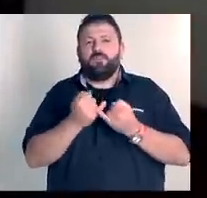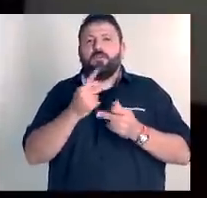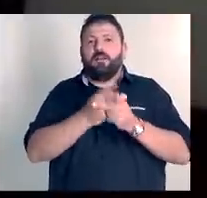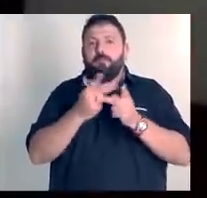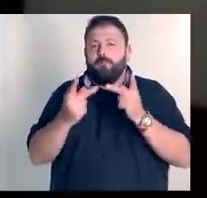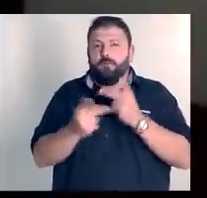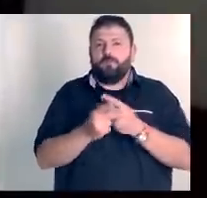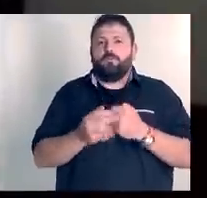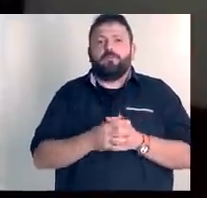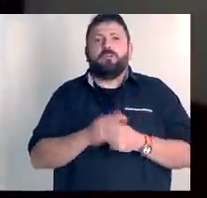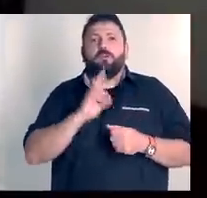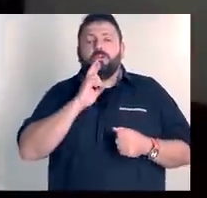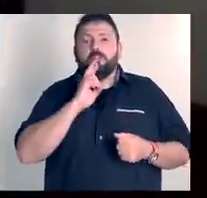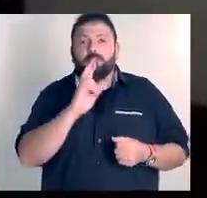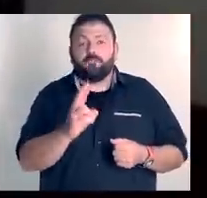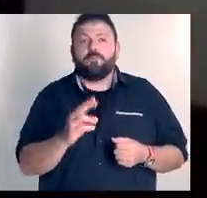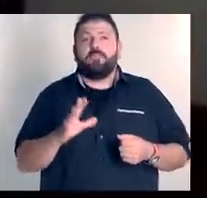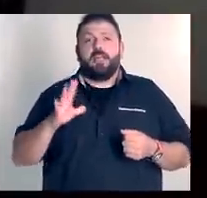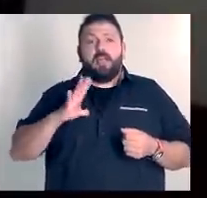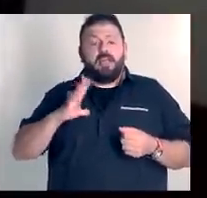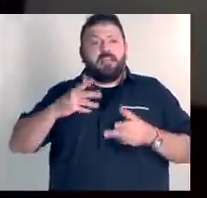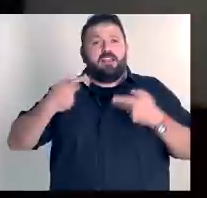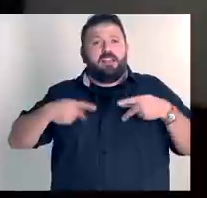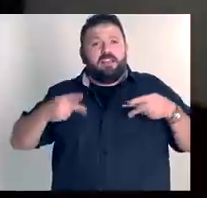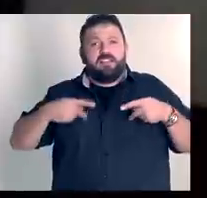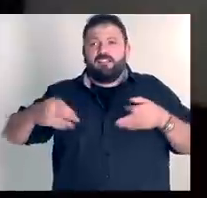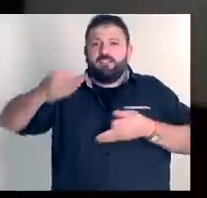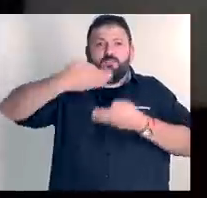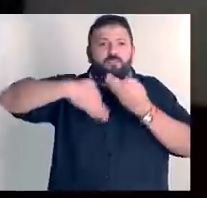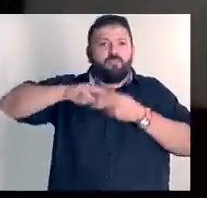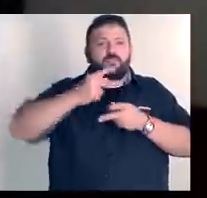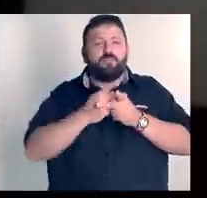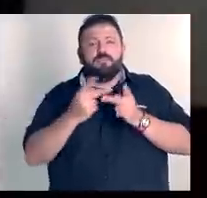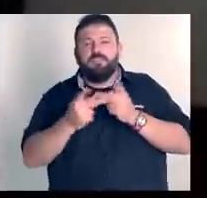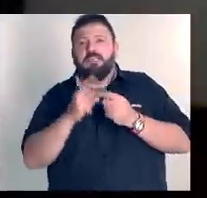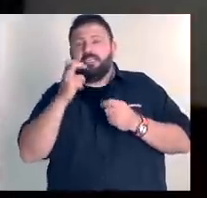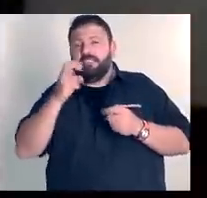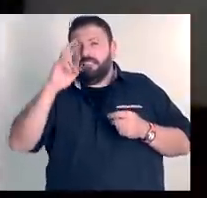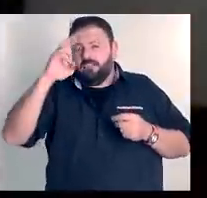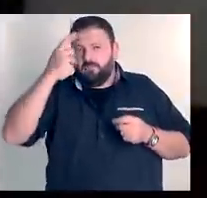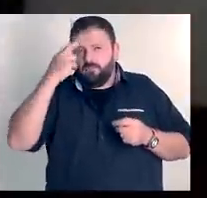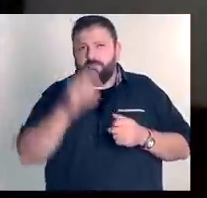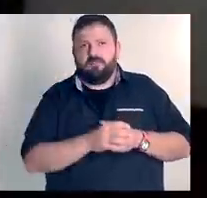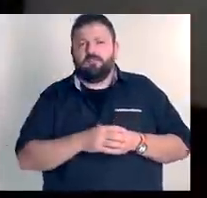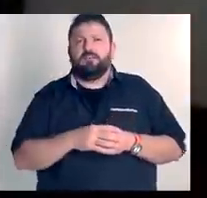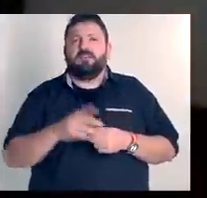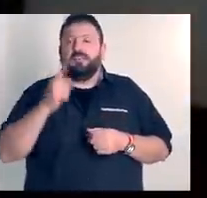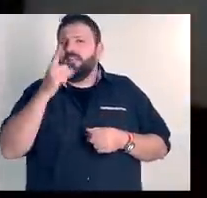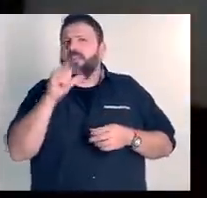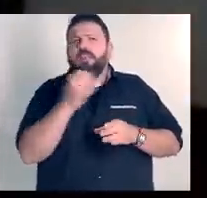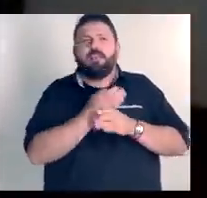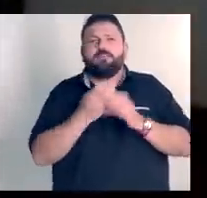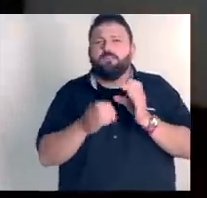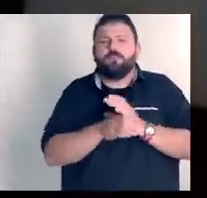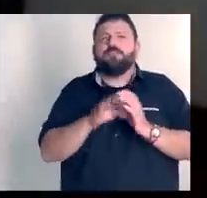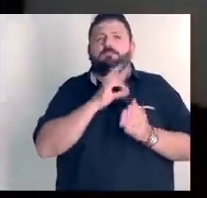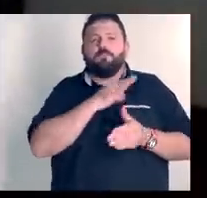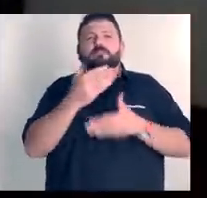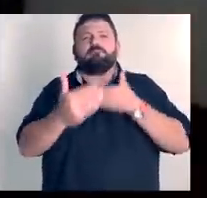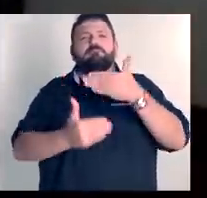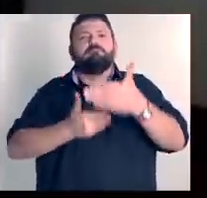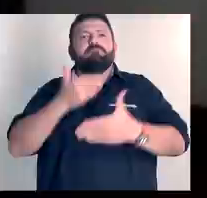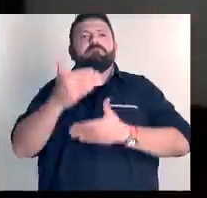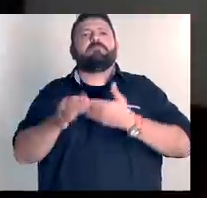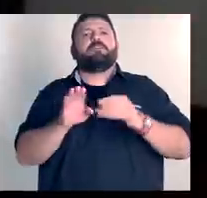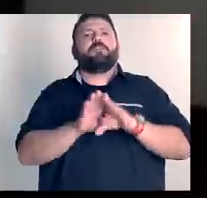producto y de los resultados que más gente está teniendo con el producto y en lo económico. De esa manera, las cosas es como se van a dar. Si